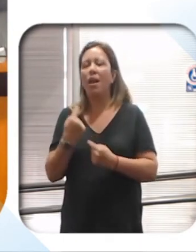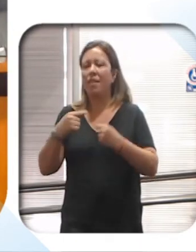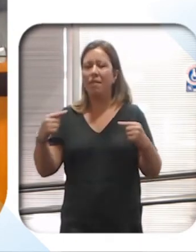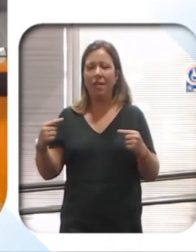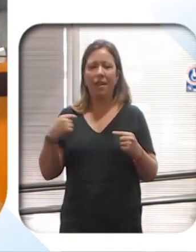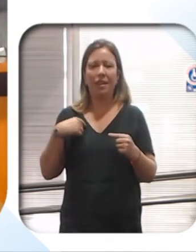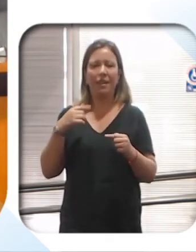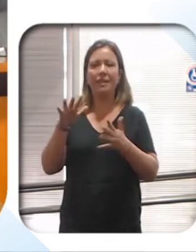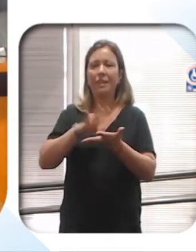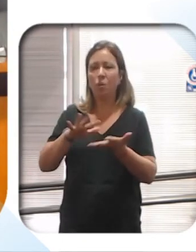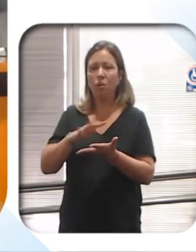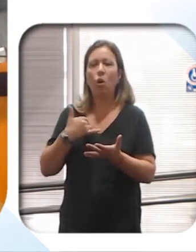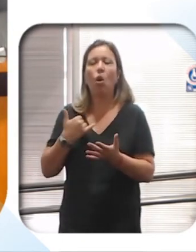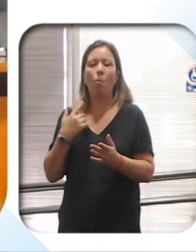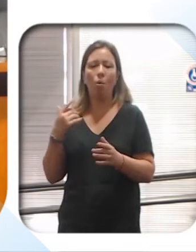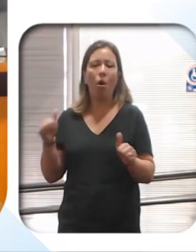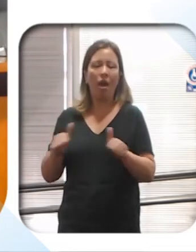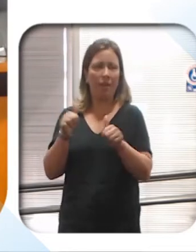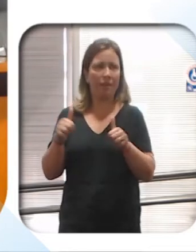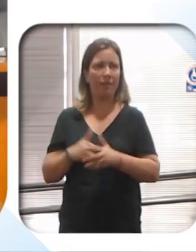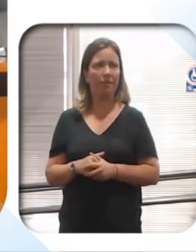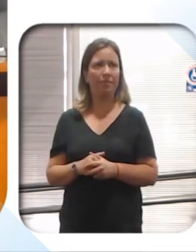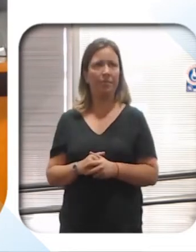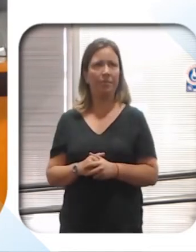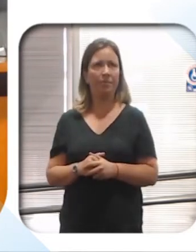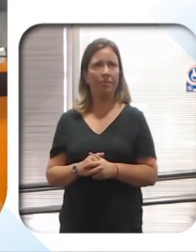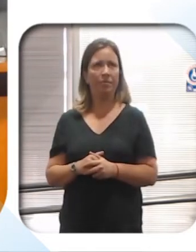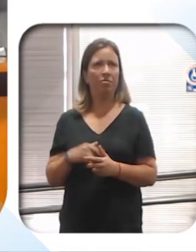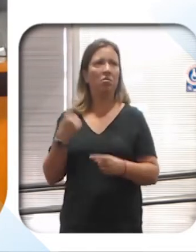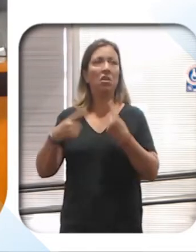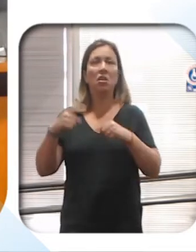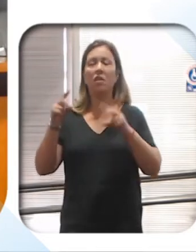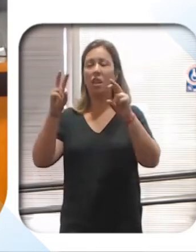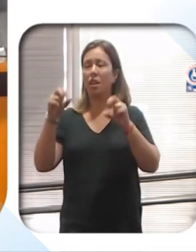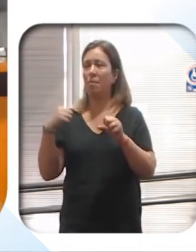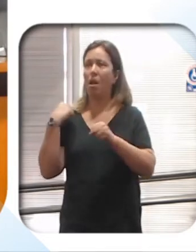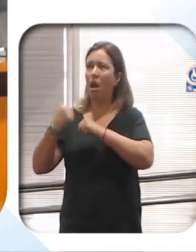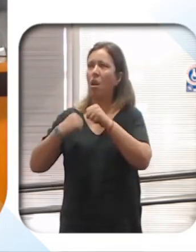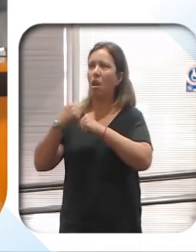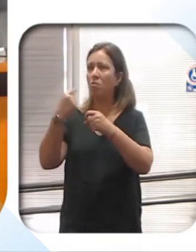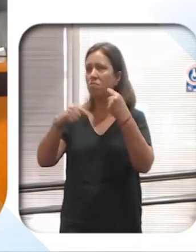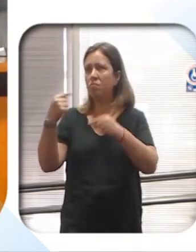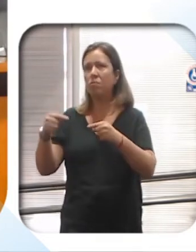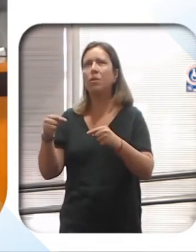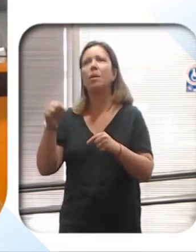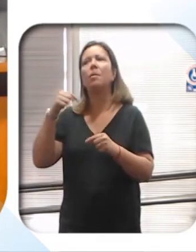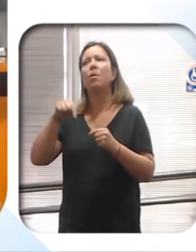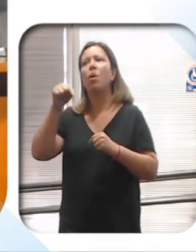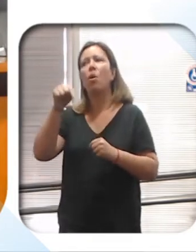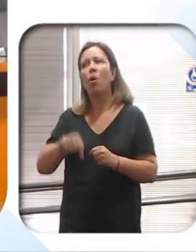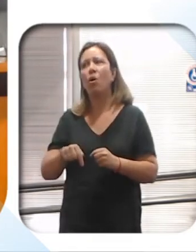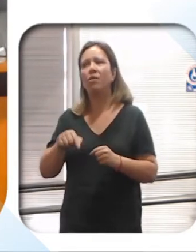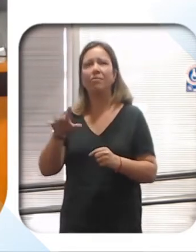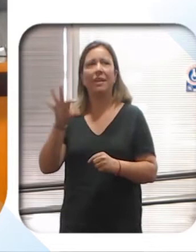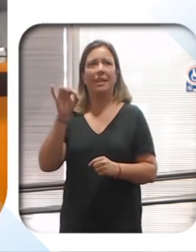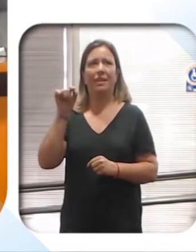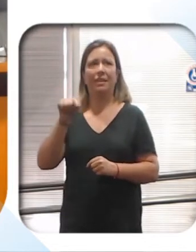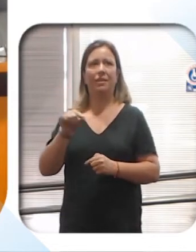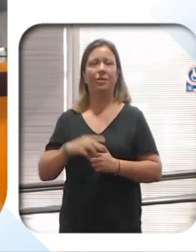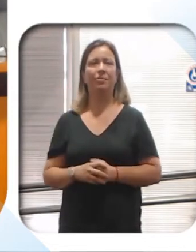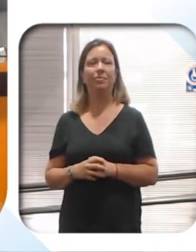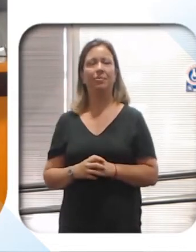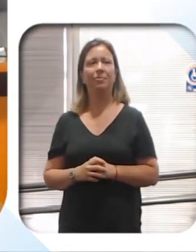las distintas instancias. Hemos tratado distintos temas a lo largo de estos años y hoy se eligió este.